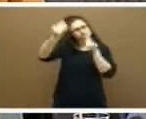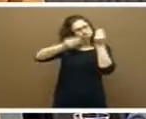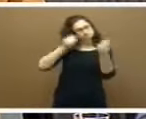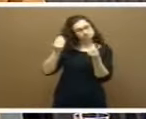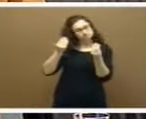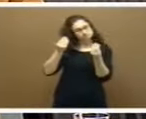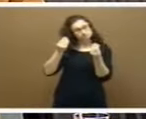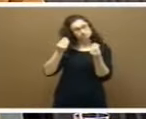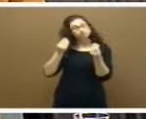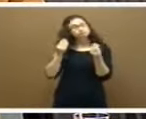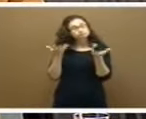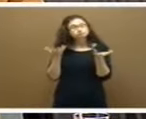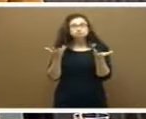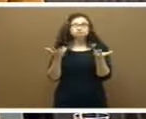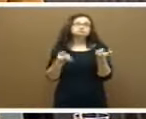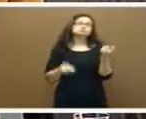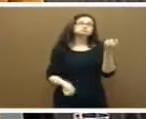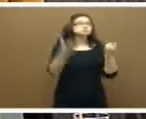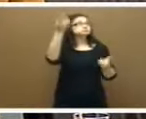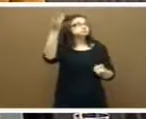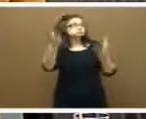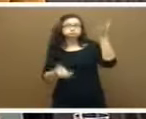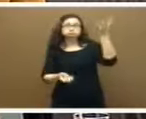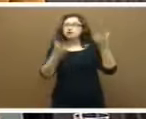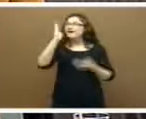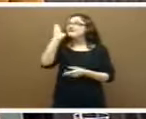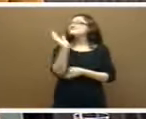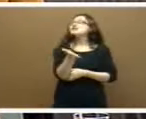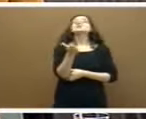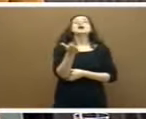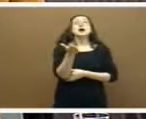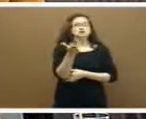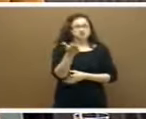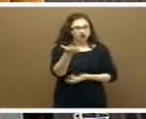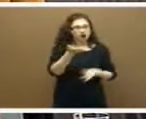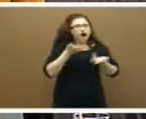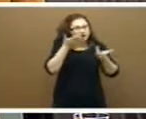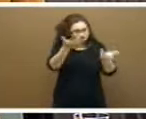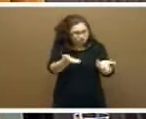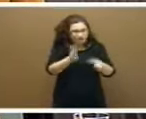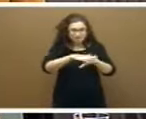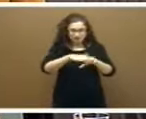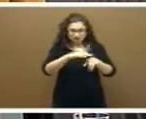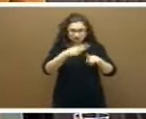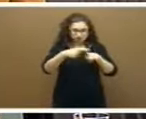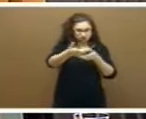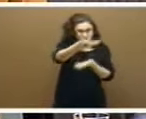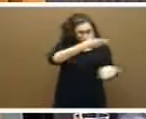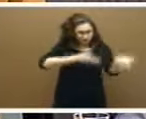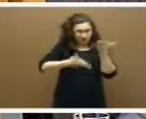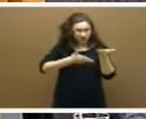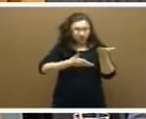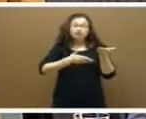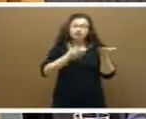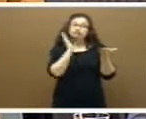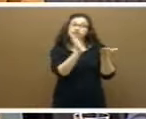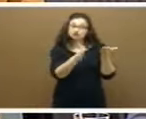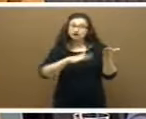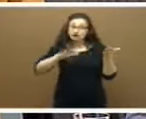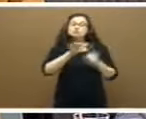que vienen saliendo muy perjudicados con la distribución de las ayudas para intercambios escolares. Incluso